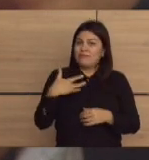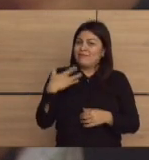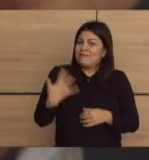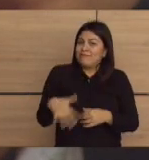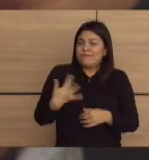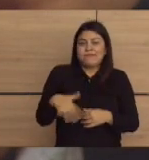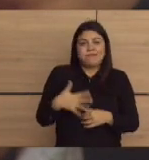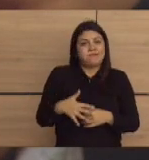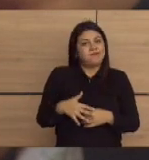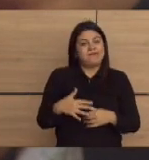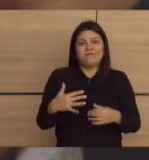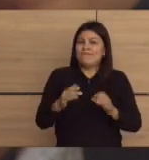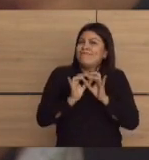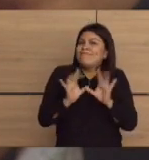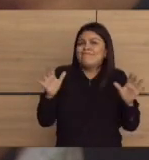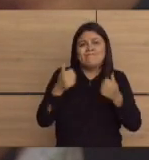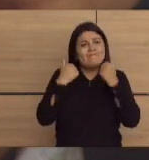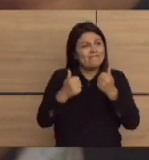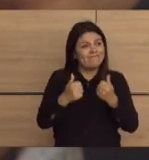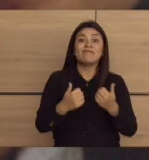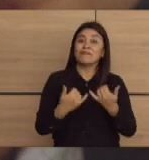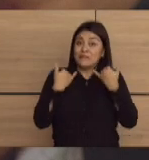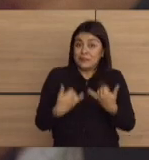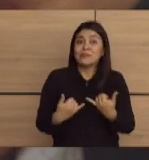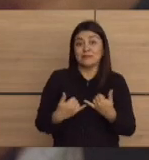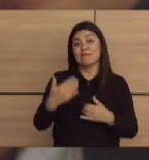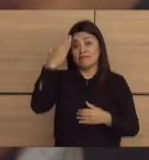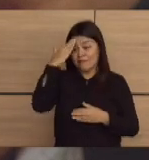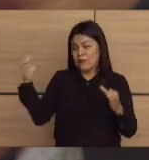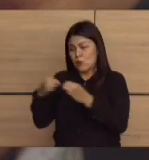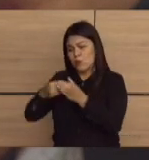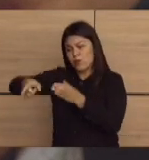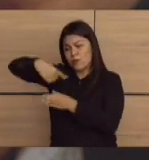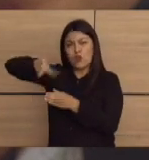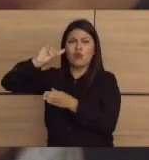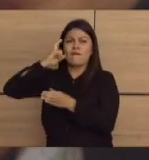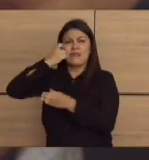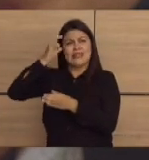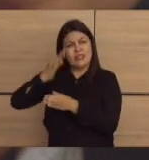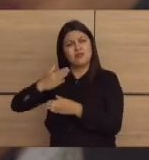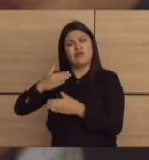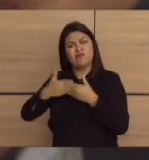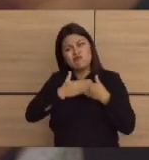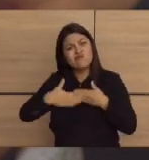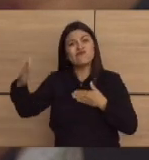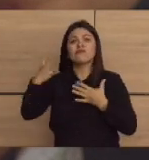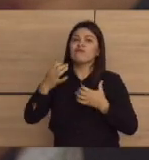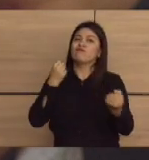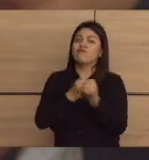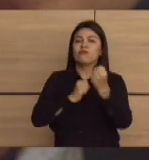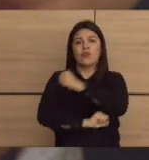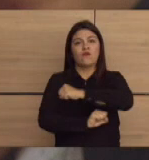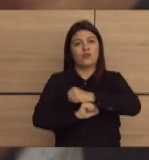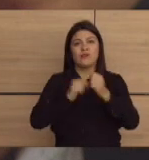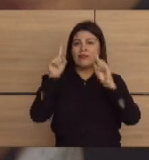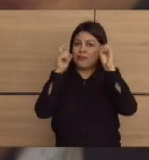ustedes, porque en este gobierno hemos dado todo y lo seguiremos dando por fortalecer la educación